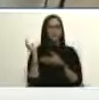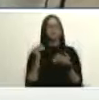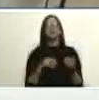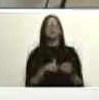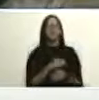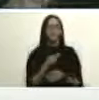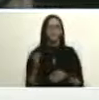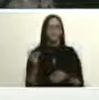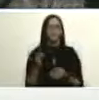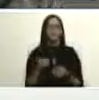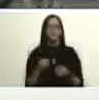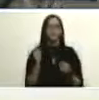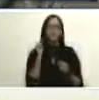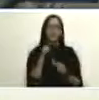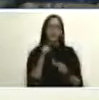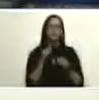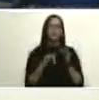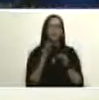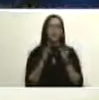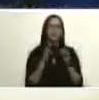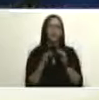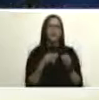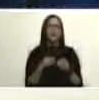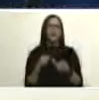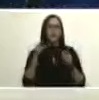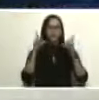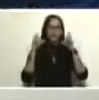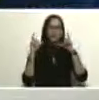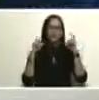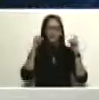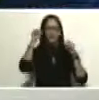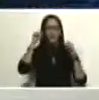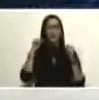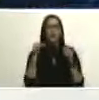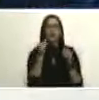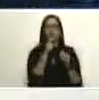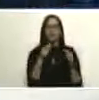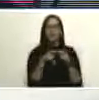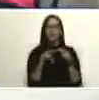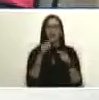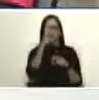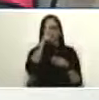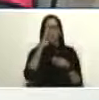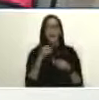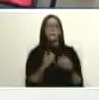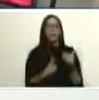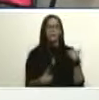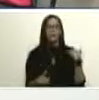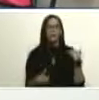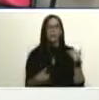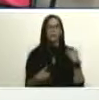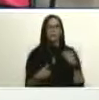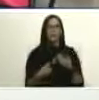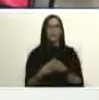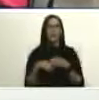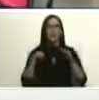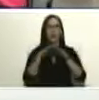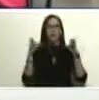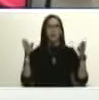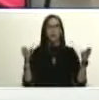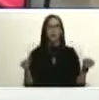Hay imágenes. Mientras tú cuentas lo que pasó, vamos sacando imágenes. ¿Con quién te reuniste en Marina? Presidente, el podio